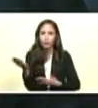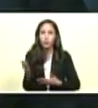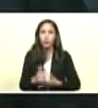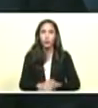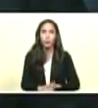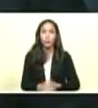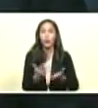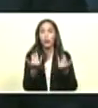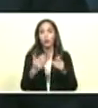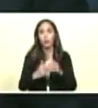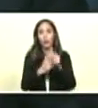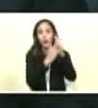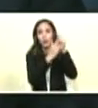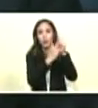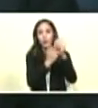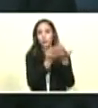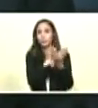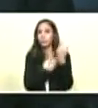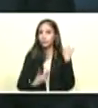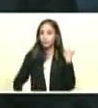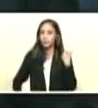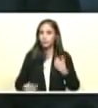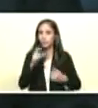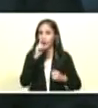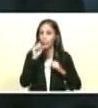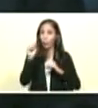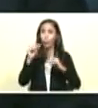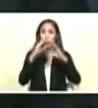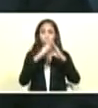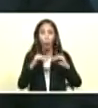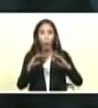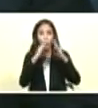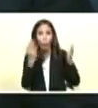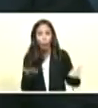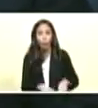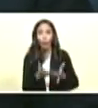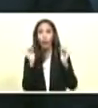Encabezada por su líder que todo el mundo quiere.